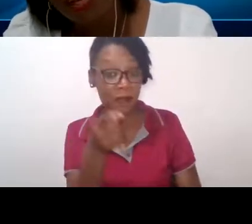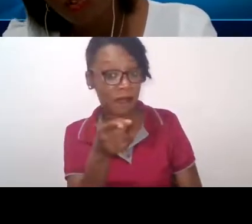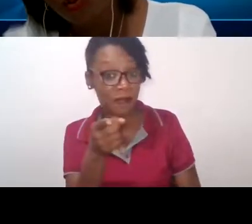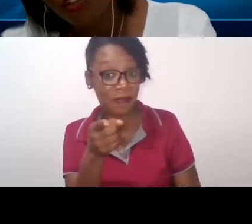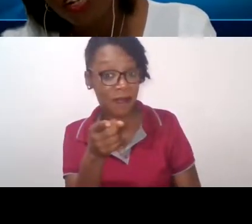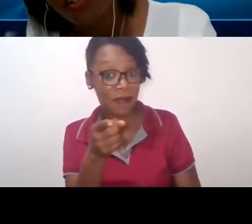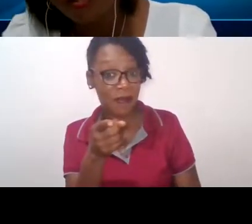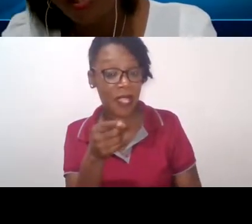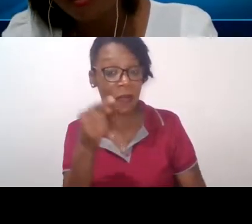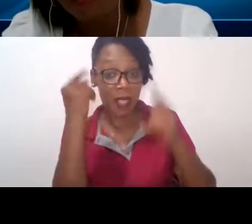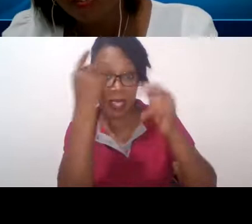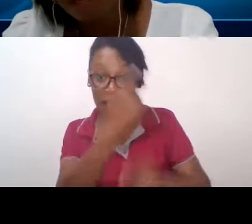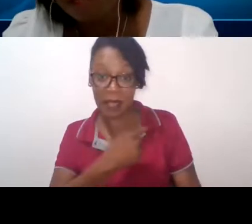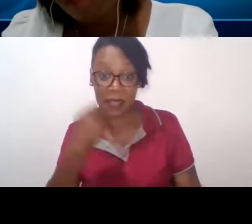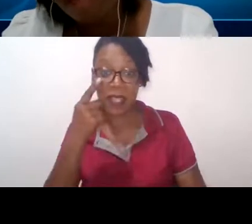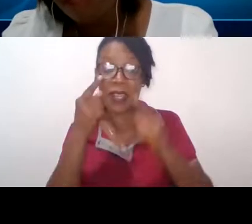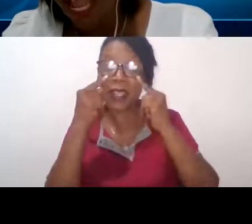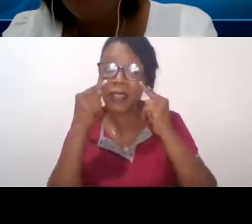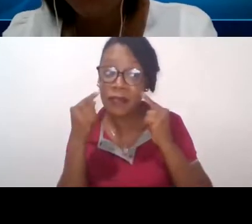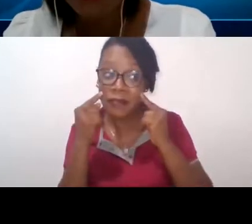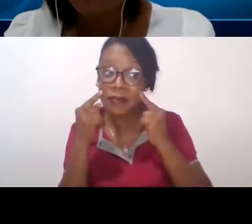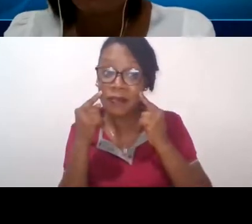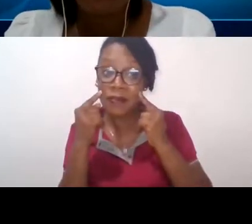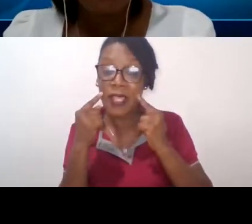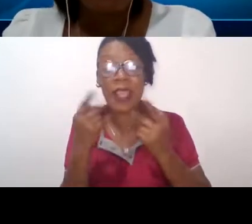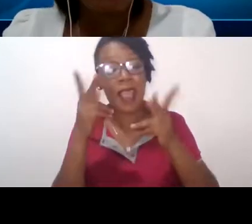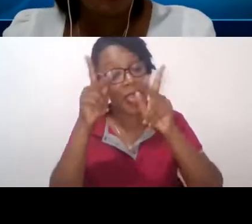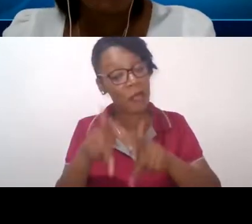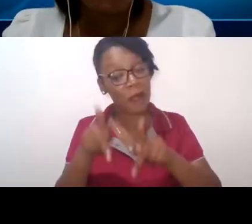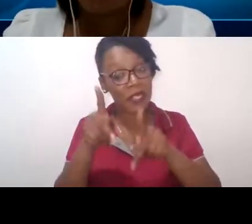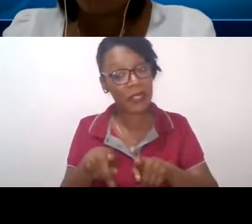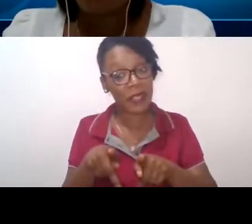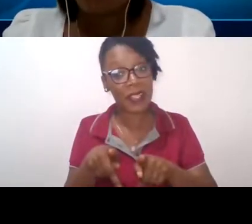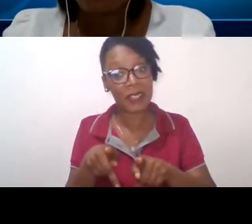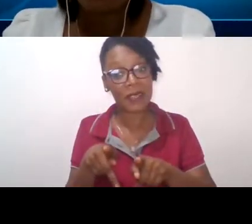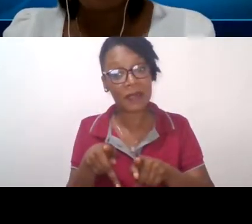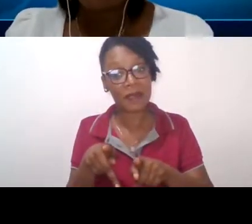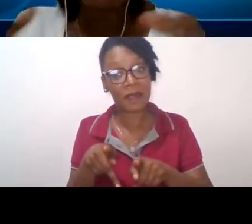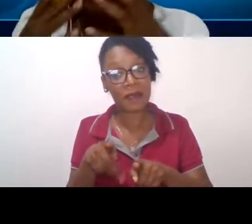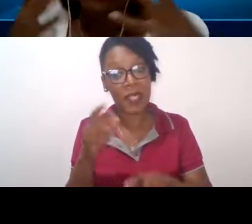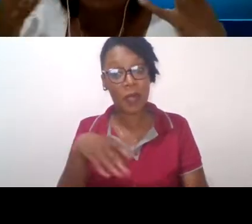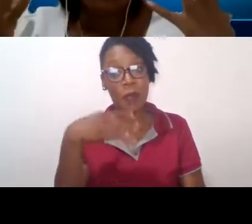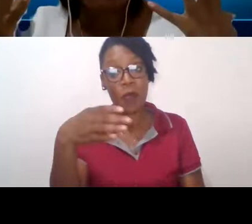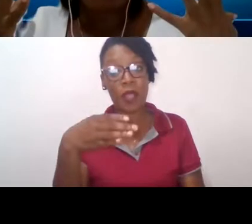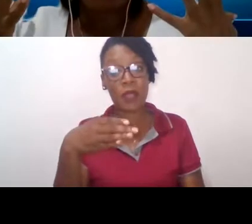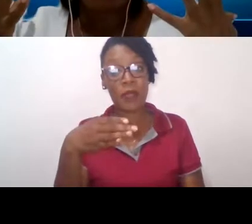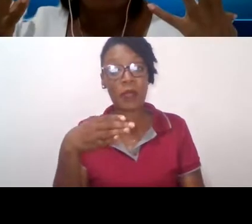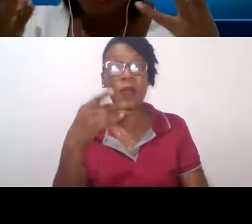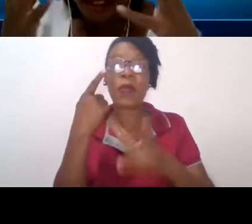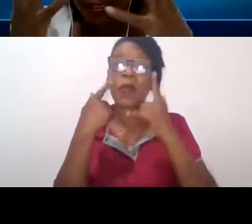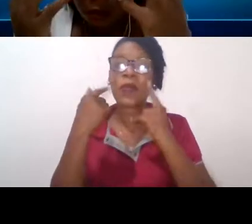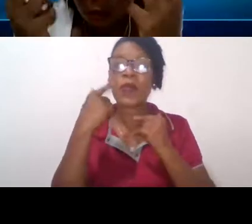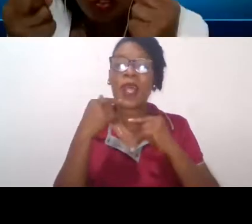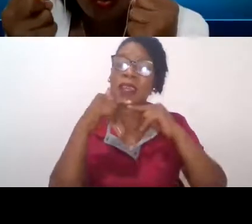necesariamente. El emoticón tiene dos lágrimas. Hay personas que cuando lloran hacen gestos con su